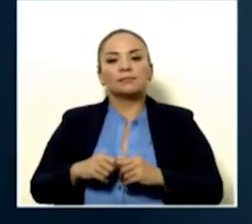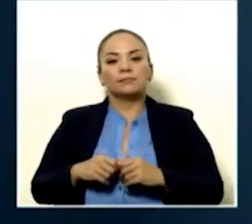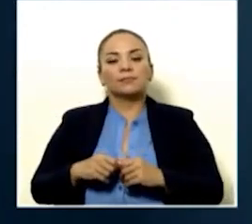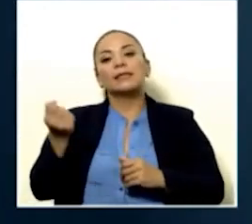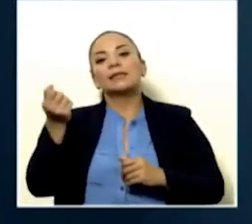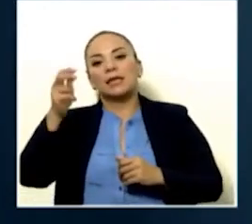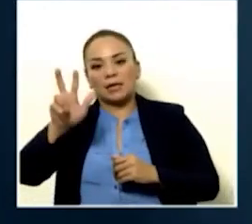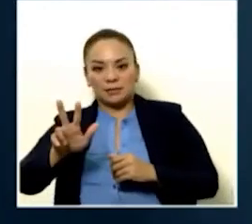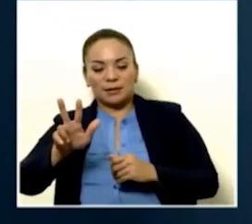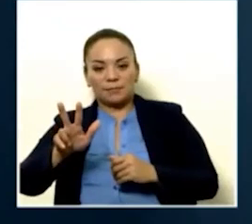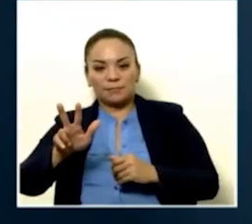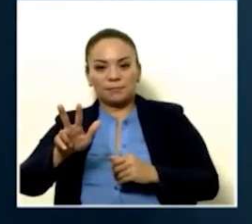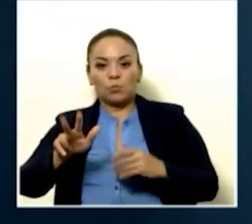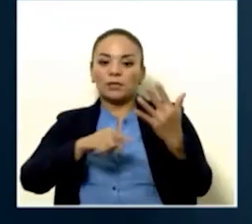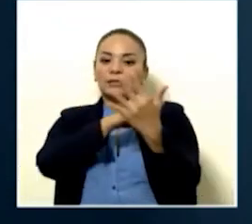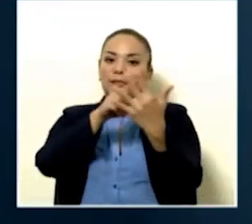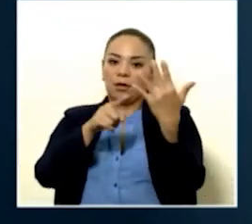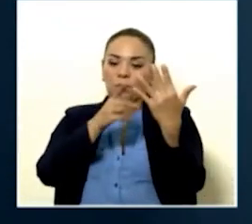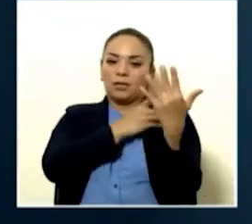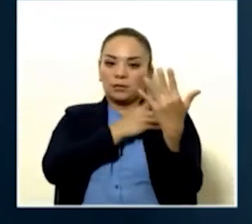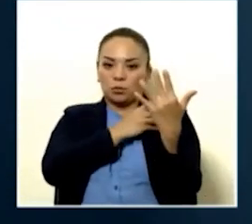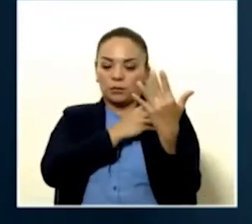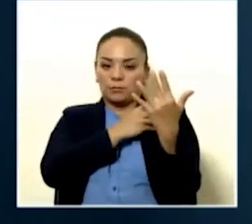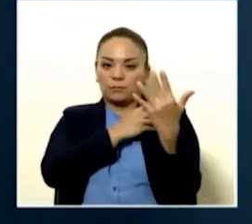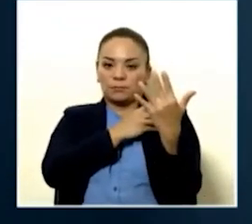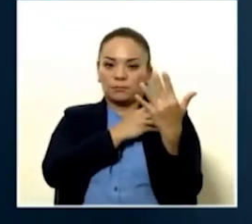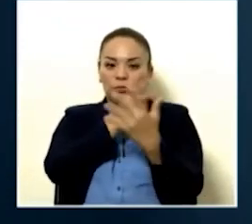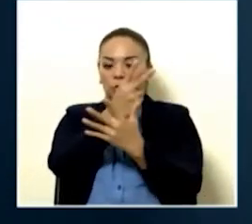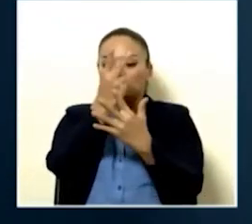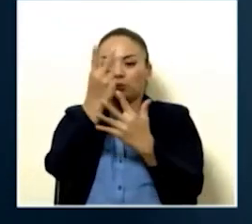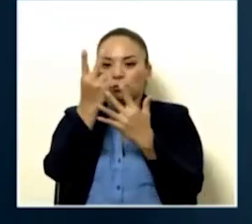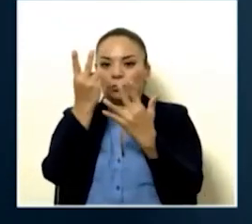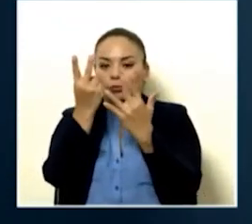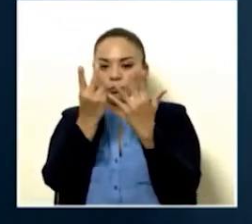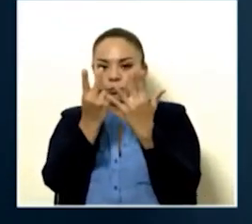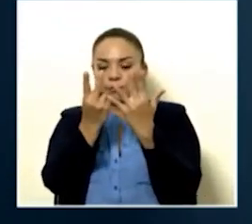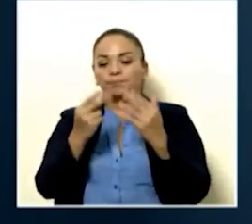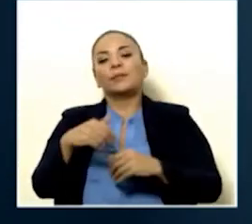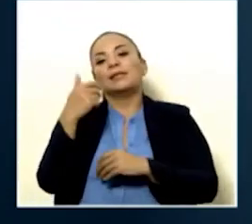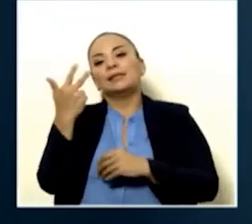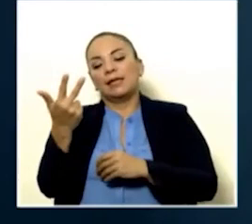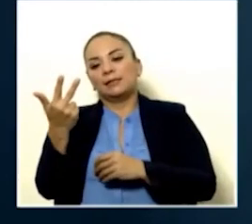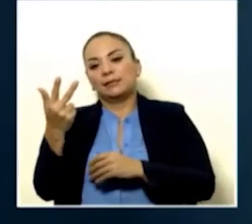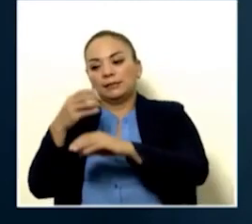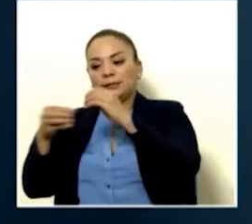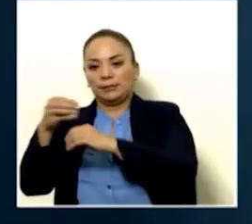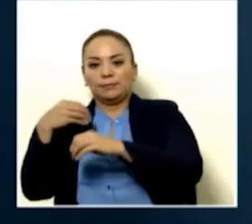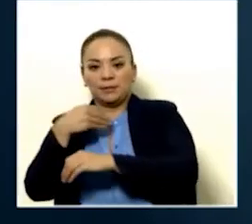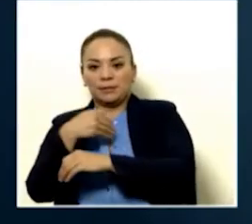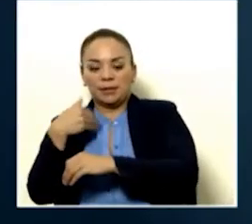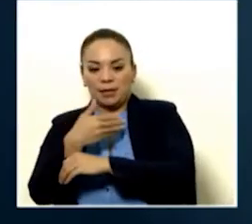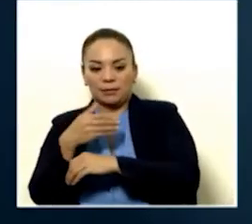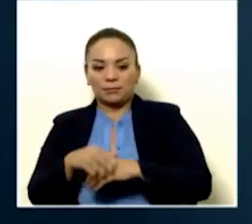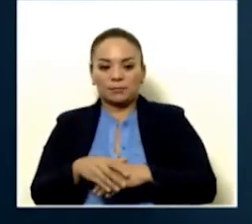realidad 13, porque son 5 direcciones, dos embajadores por dirección y 3 despachos ministeriales.